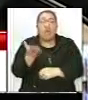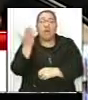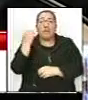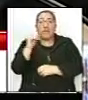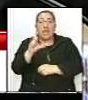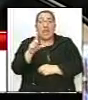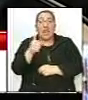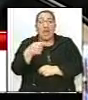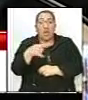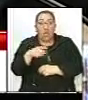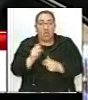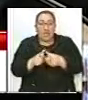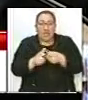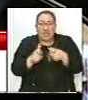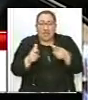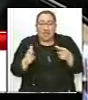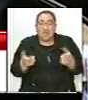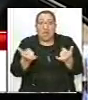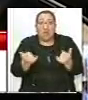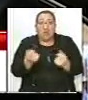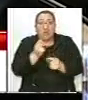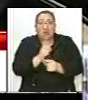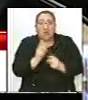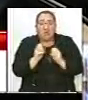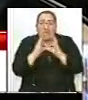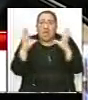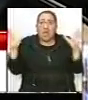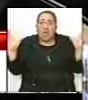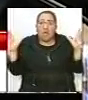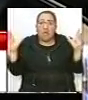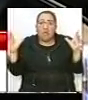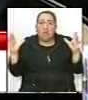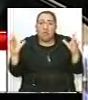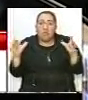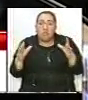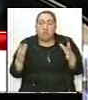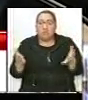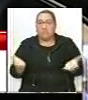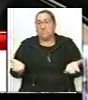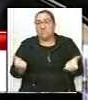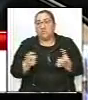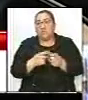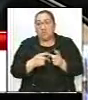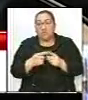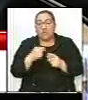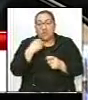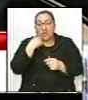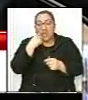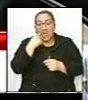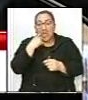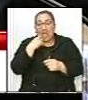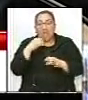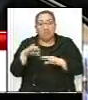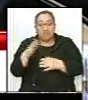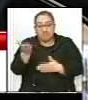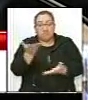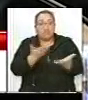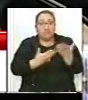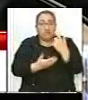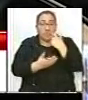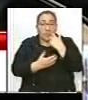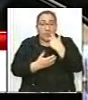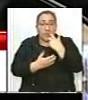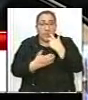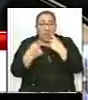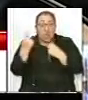espejo muy amplio, y ahora cada día tiene menos. Es en ese sentido, es que nos han hecho llegar Y no